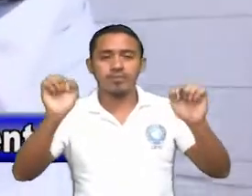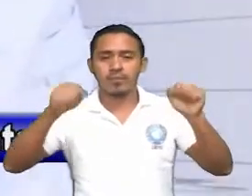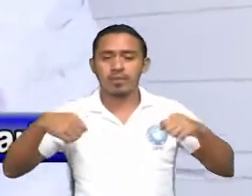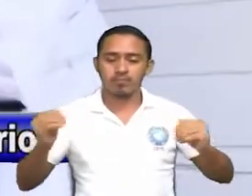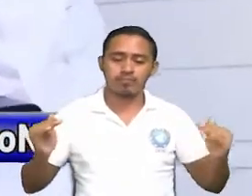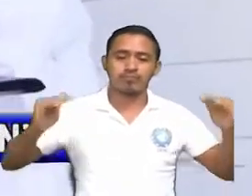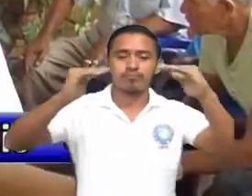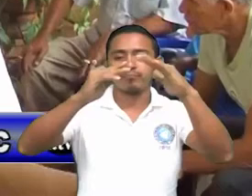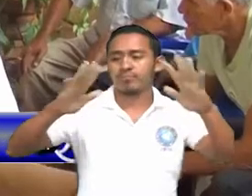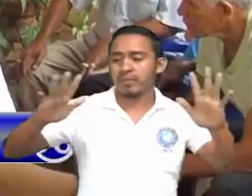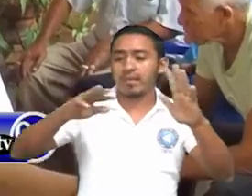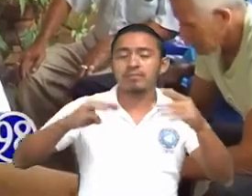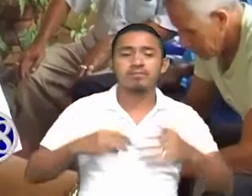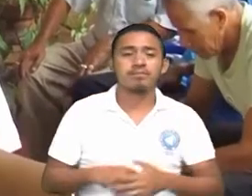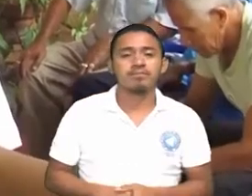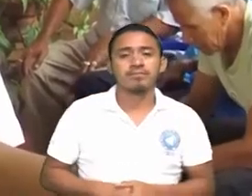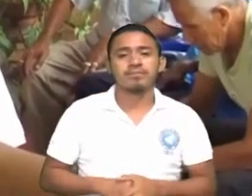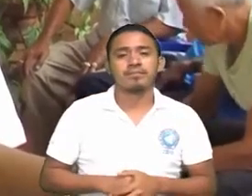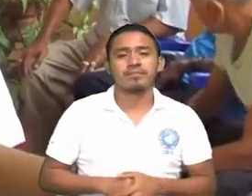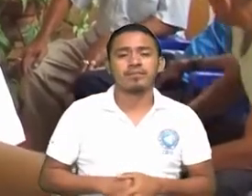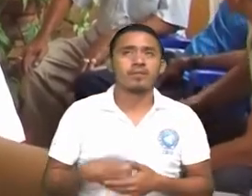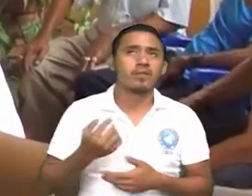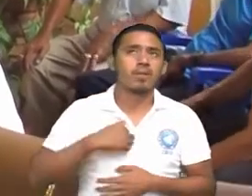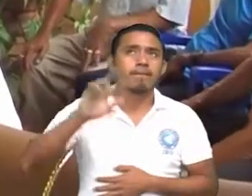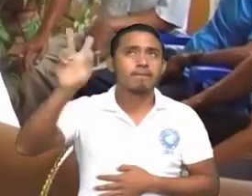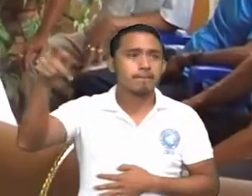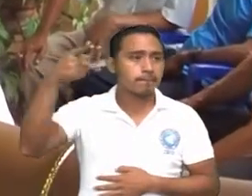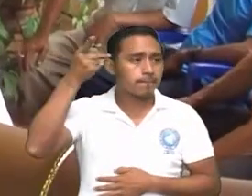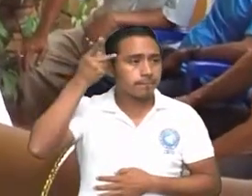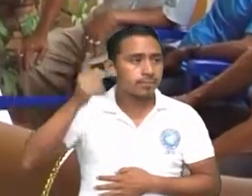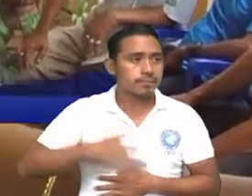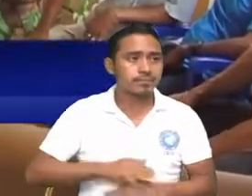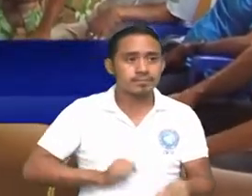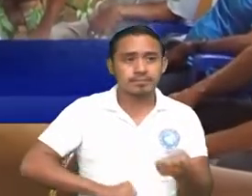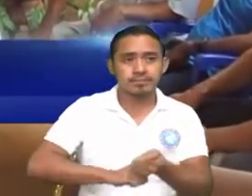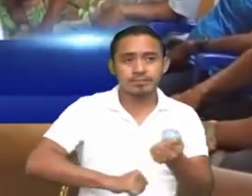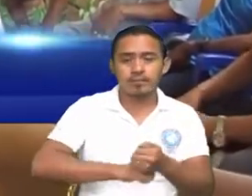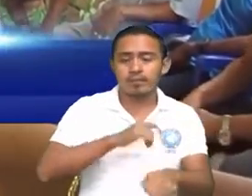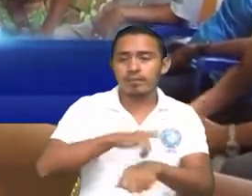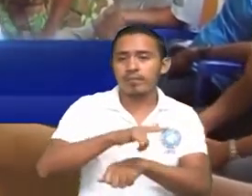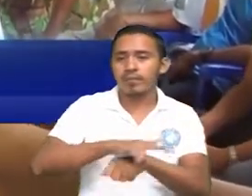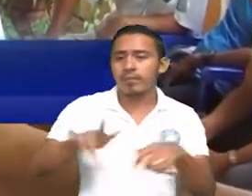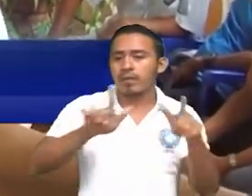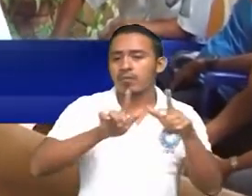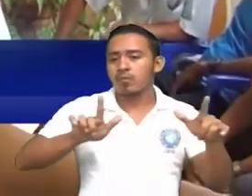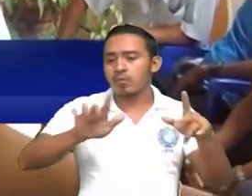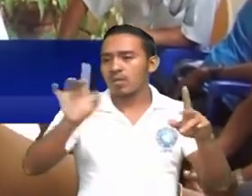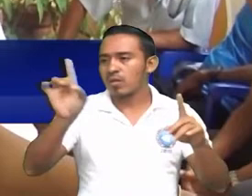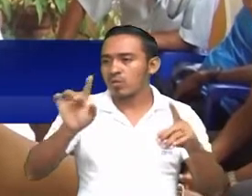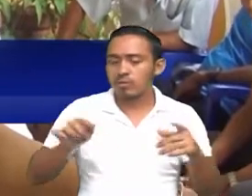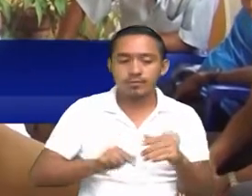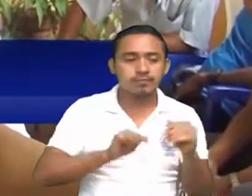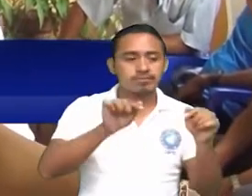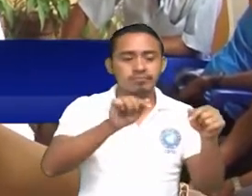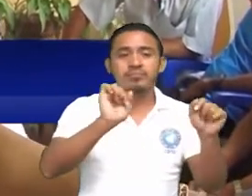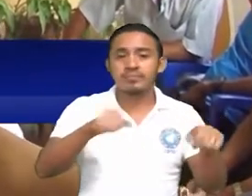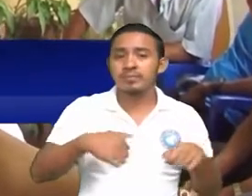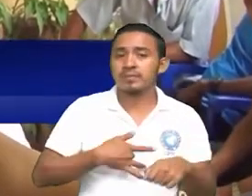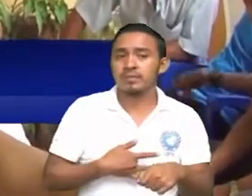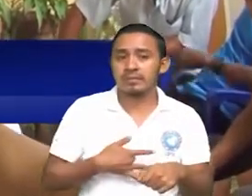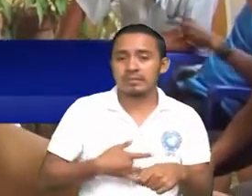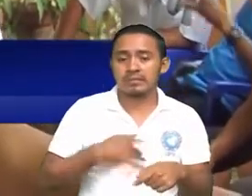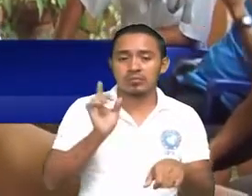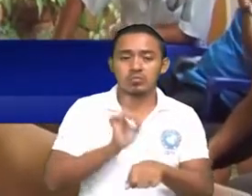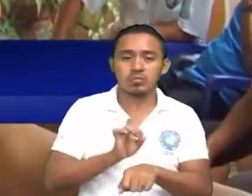instalación. Nosotros como políticos, ¿verdad? Nosotros colaboramos buscando el lugar, el espacio, ¿verdad? Necesario para que